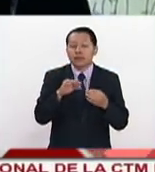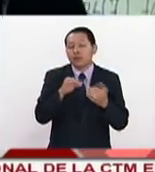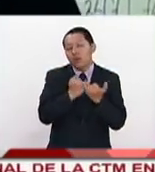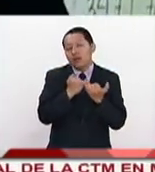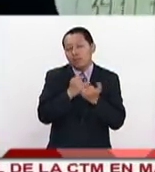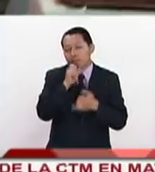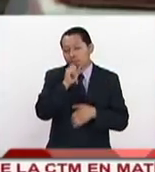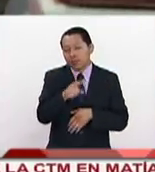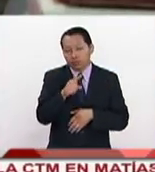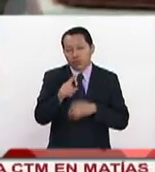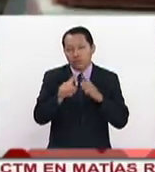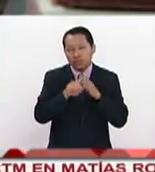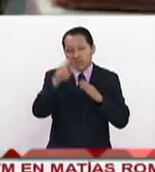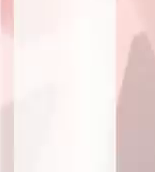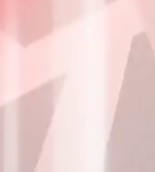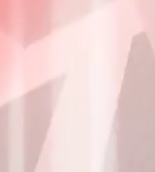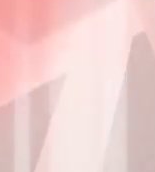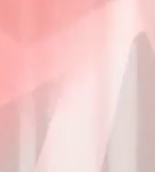migrantes mexicanos.